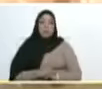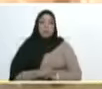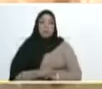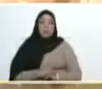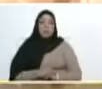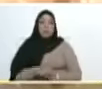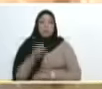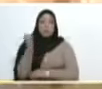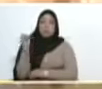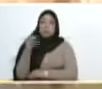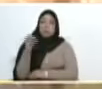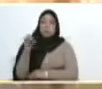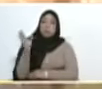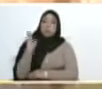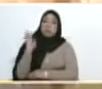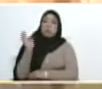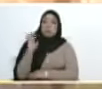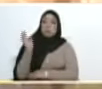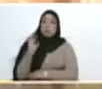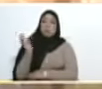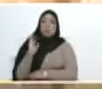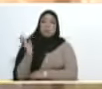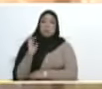la Asamblea Nacional recibió